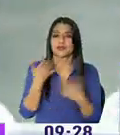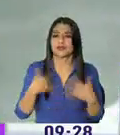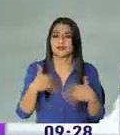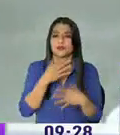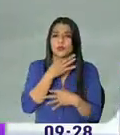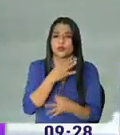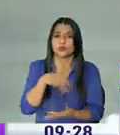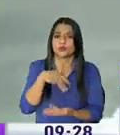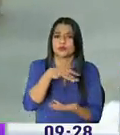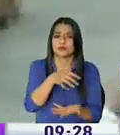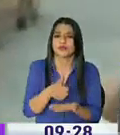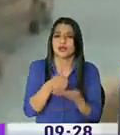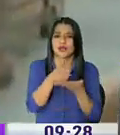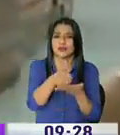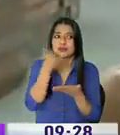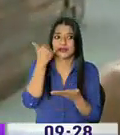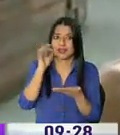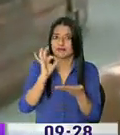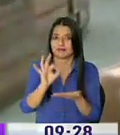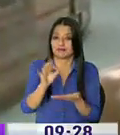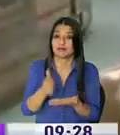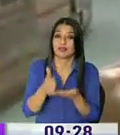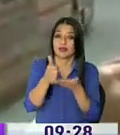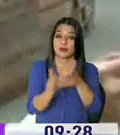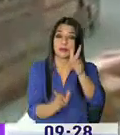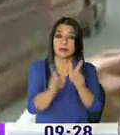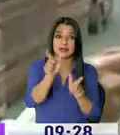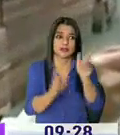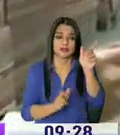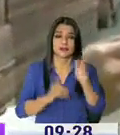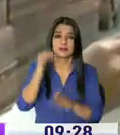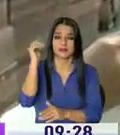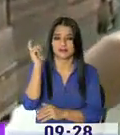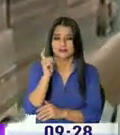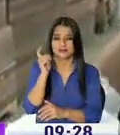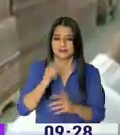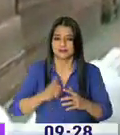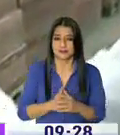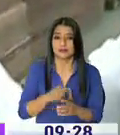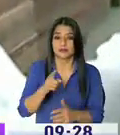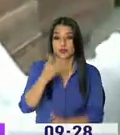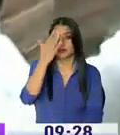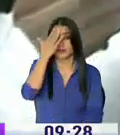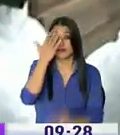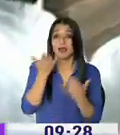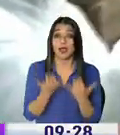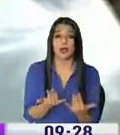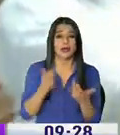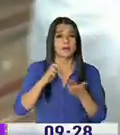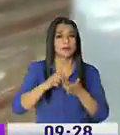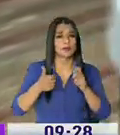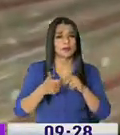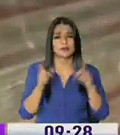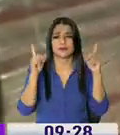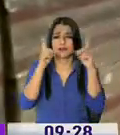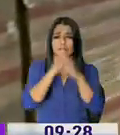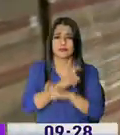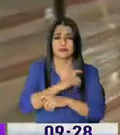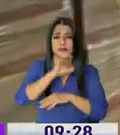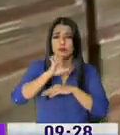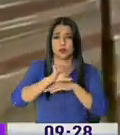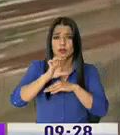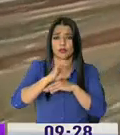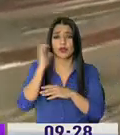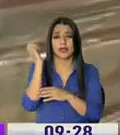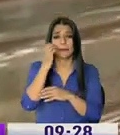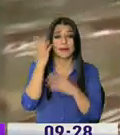poder contribuir a este tipo de iniciativas que ayudan justamente a las personas más vulnerables. Sabemos de la condición actual que está pasando el Ecuador, el estado de emergencia en el que